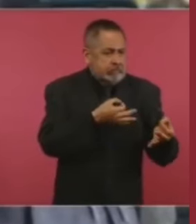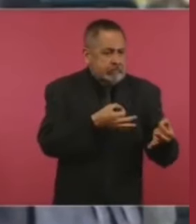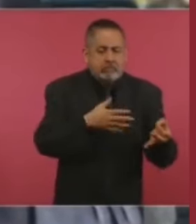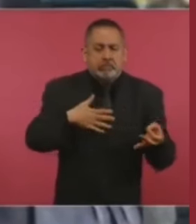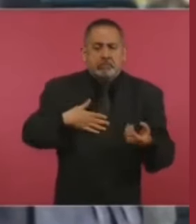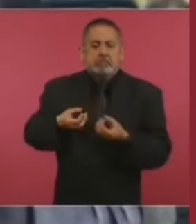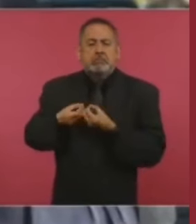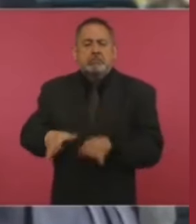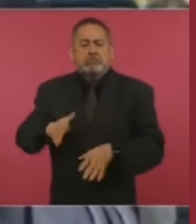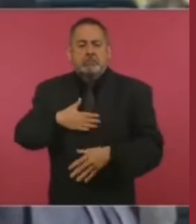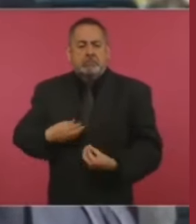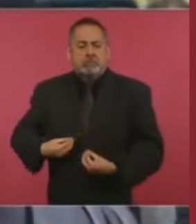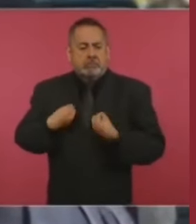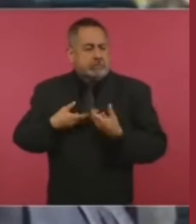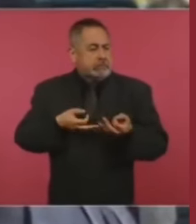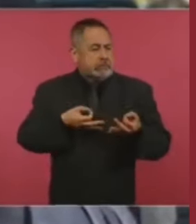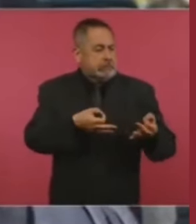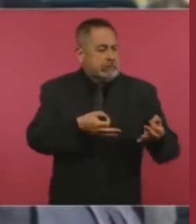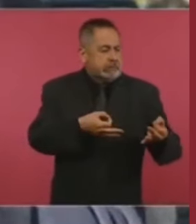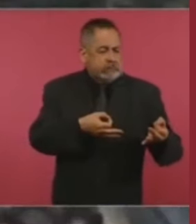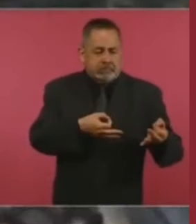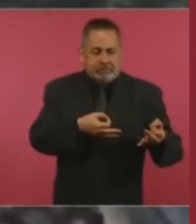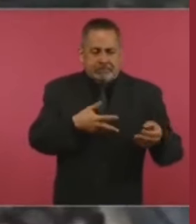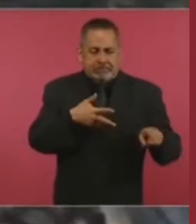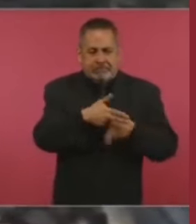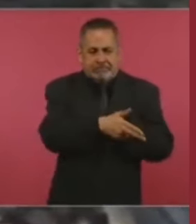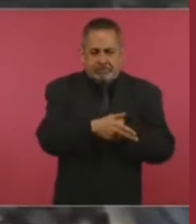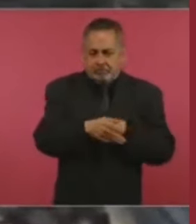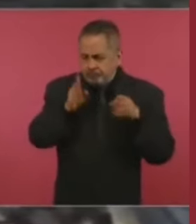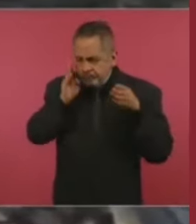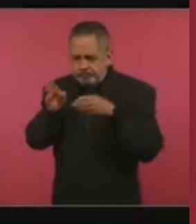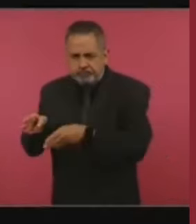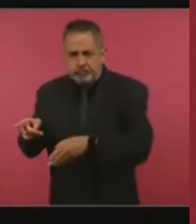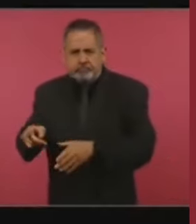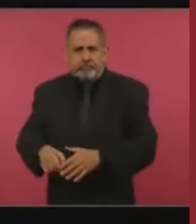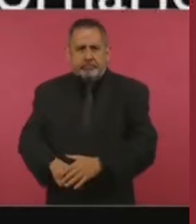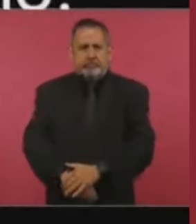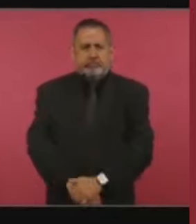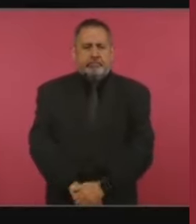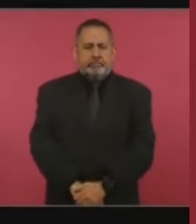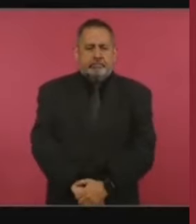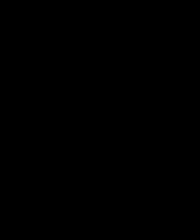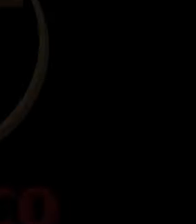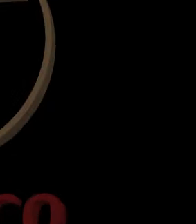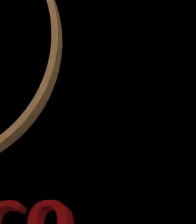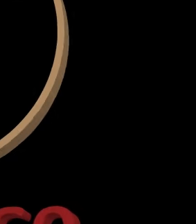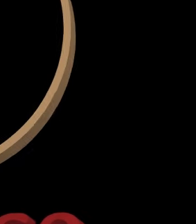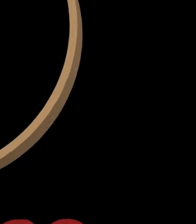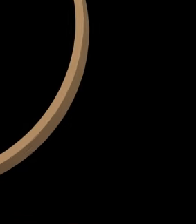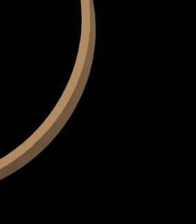nuestra comunidad hasta la próxima Amigas y amigos de 4t México